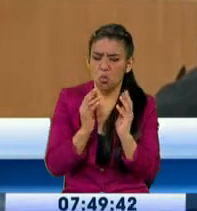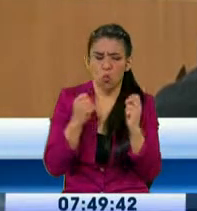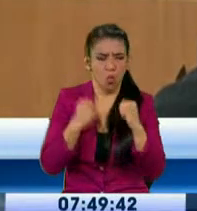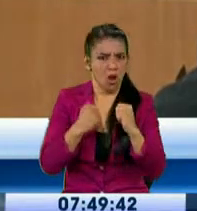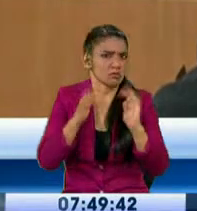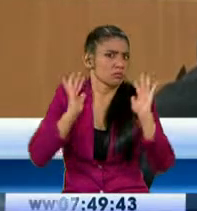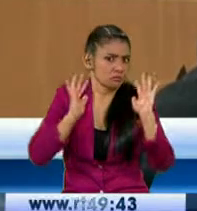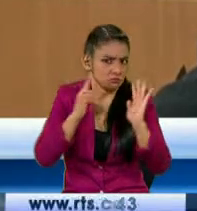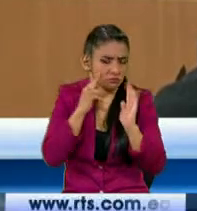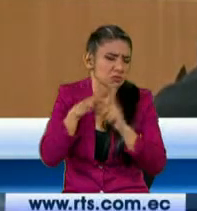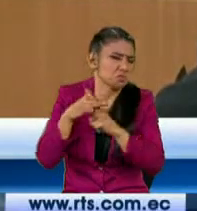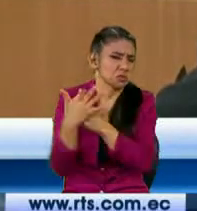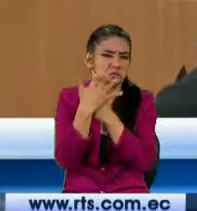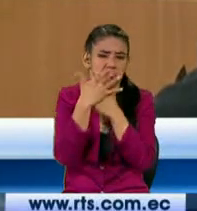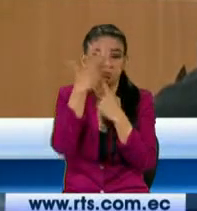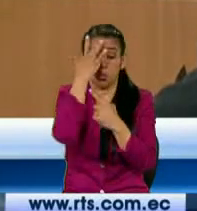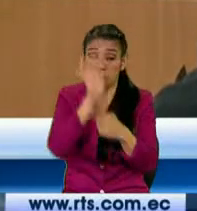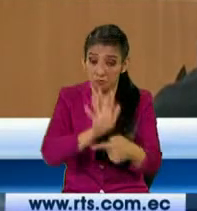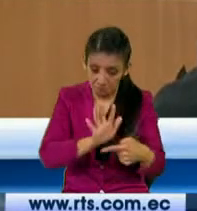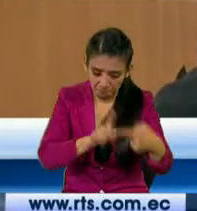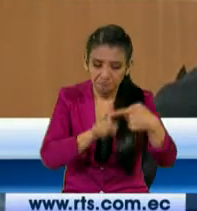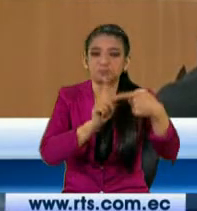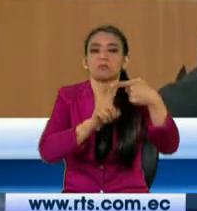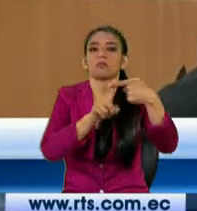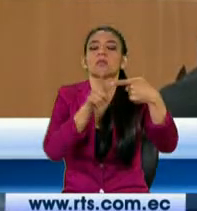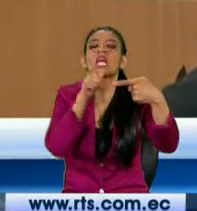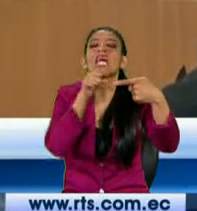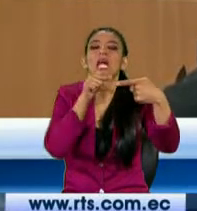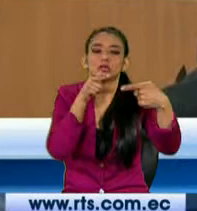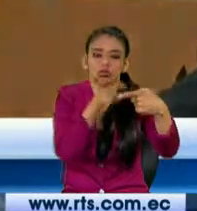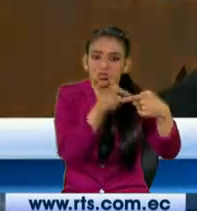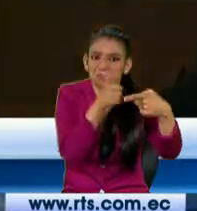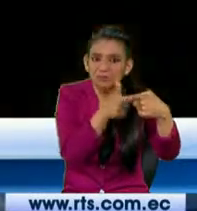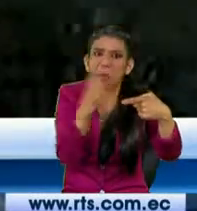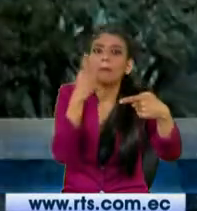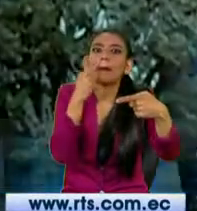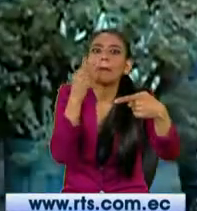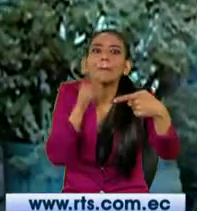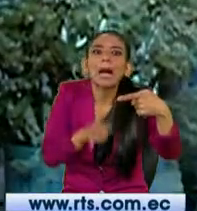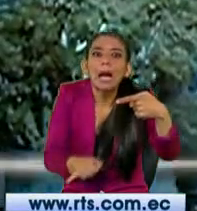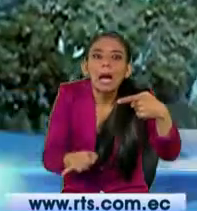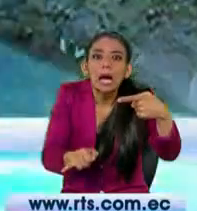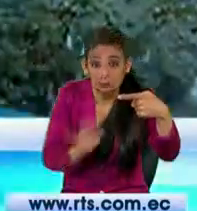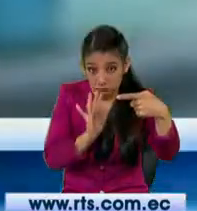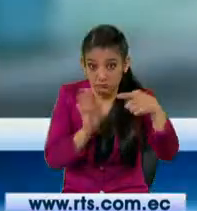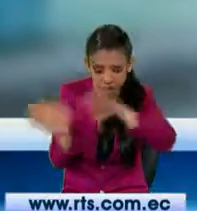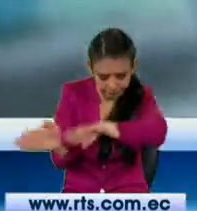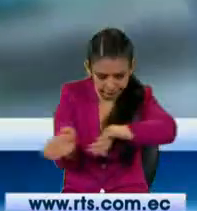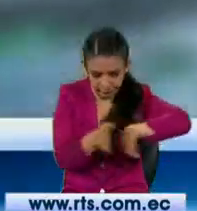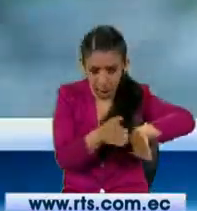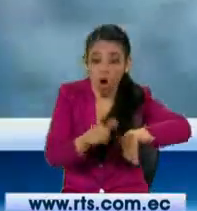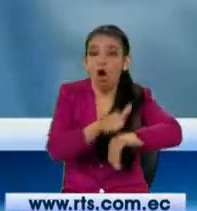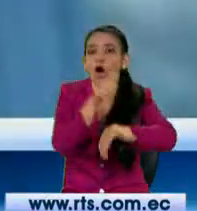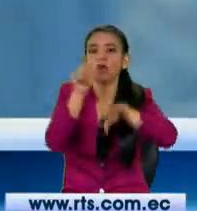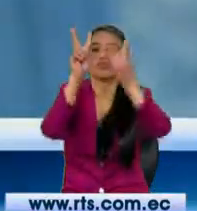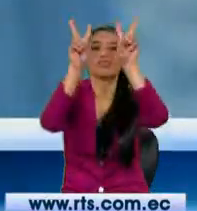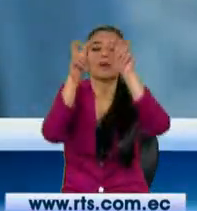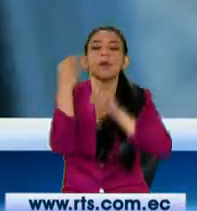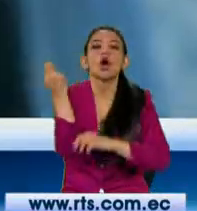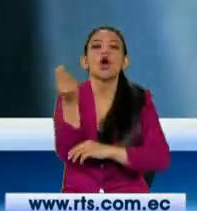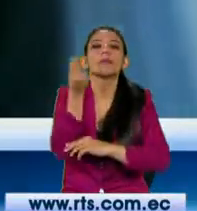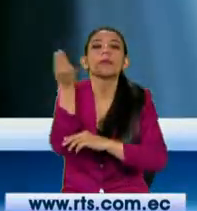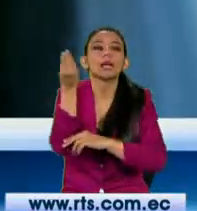trascendental, porque viene desde su progenitor. Otro caso que impactó a la audiencia fue el de la joven,